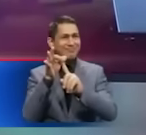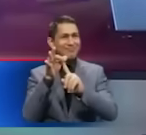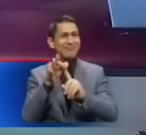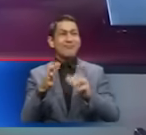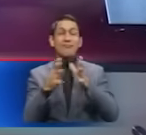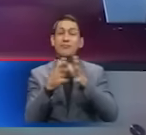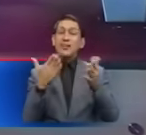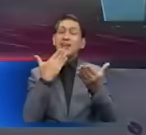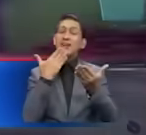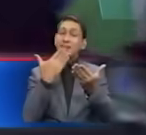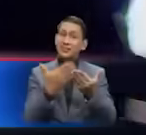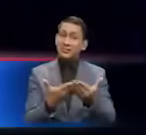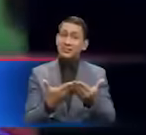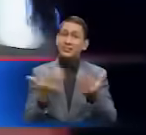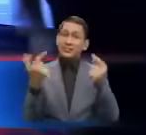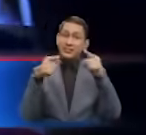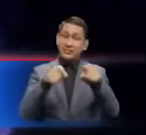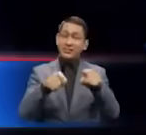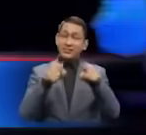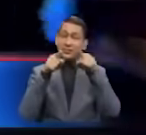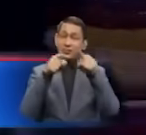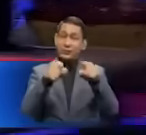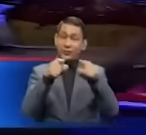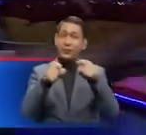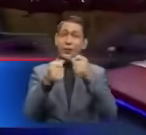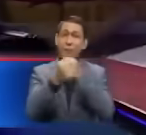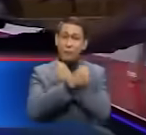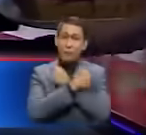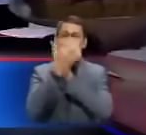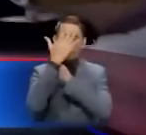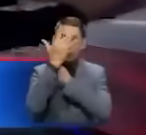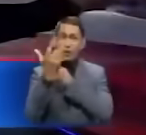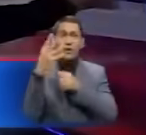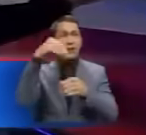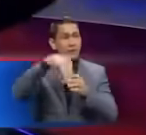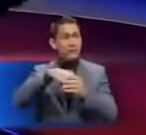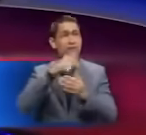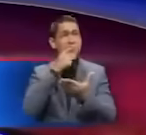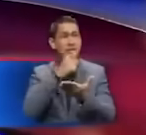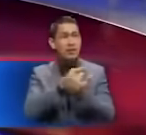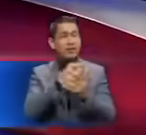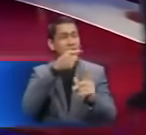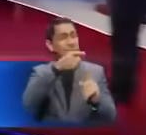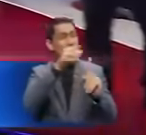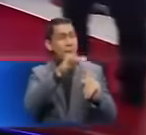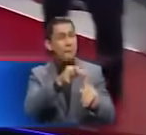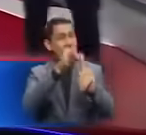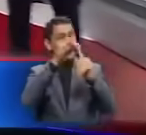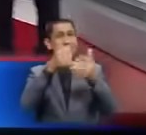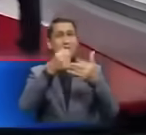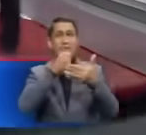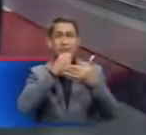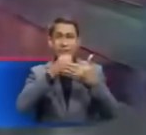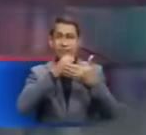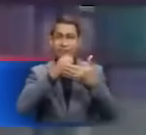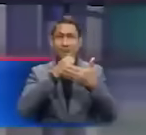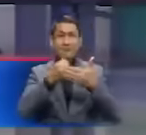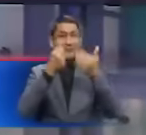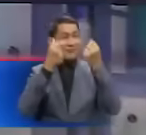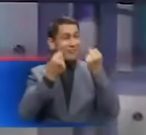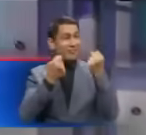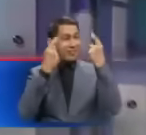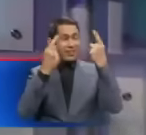agradecerle amable por todo su compromiso, su entrega, porque realmente usted es un ícono del periodismo de la comunidad. Y ahí está la gran sorpresa,